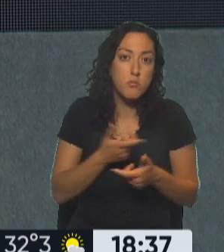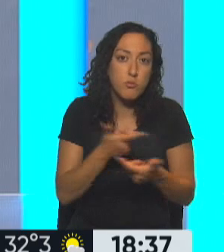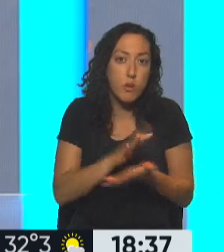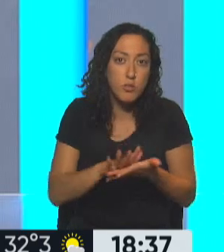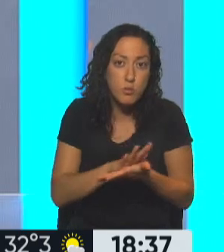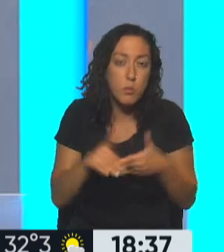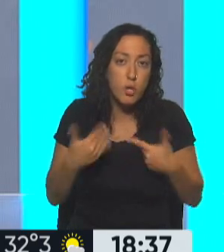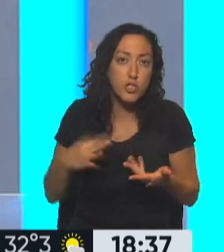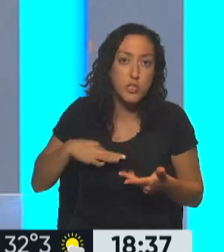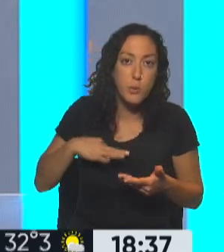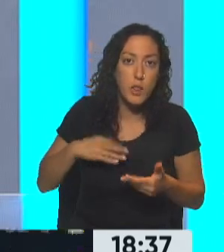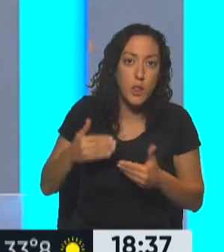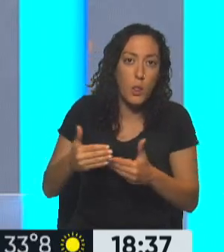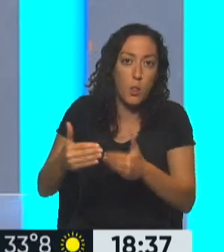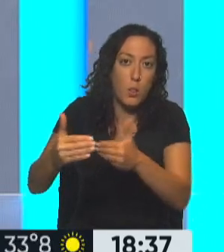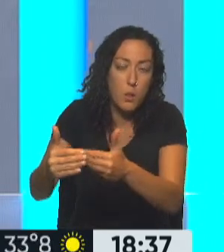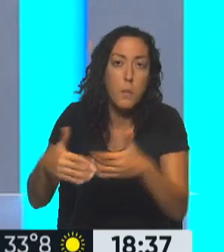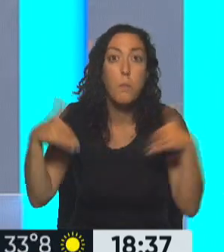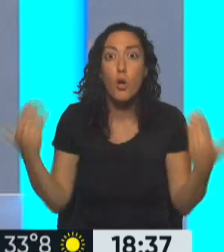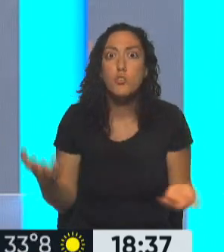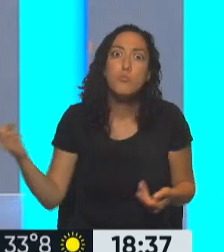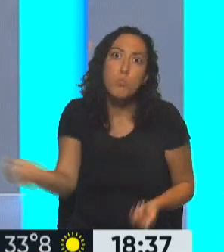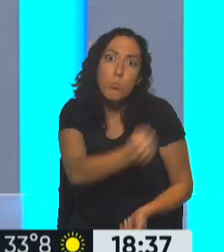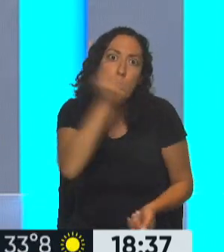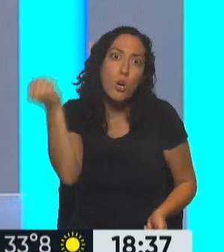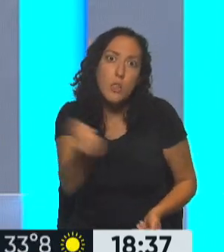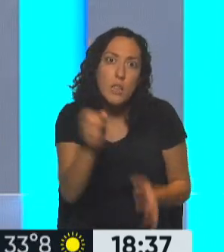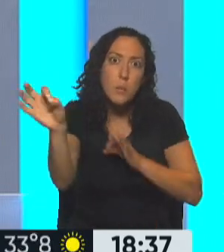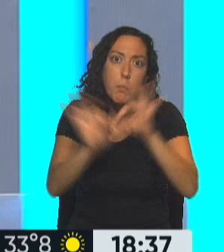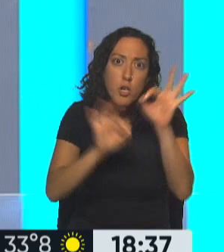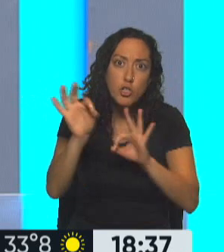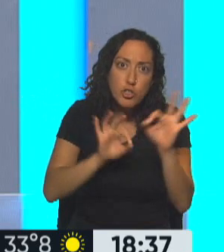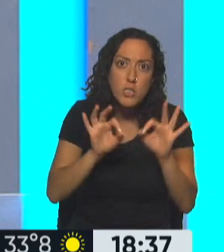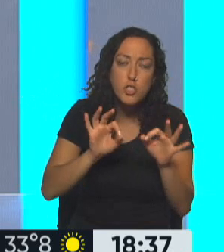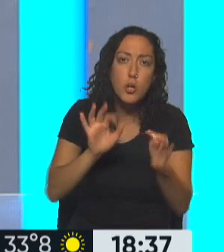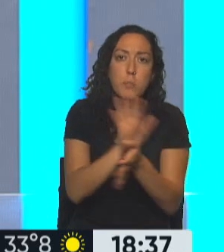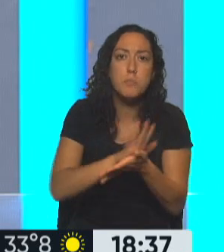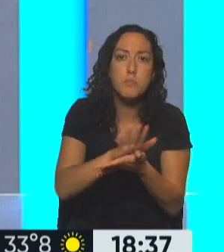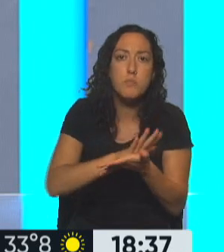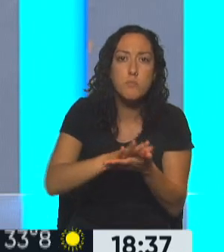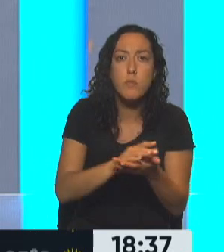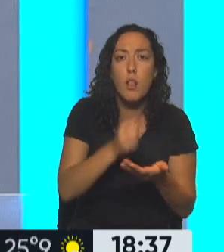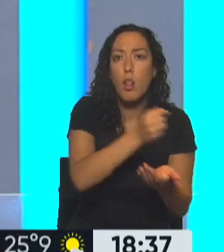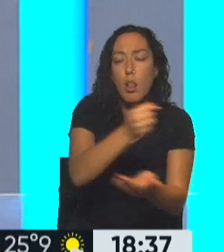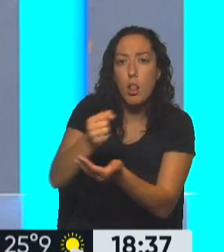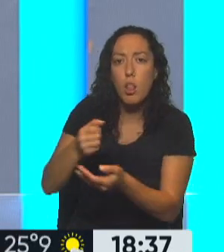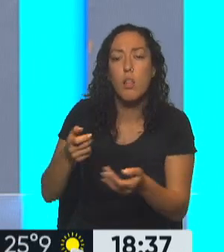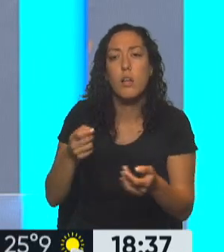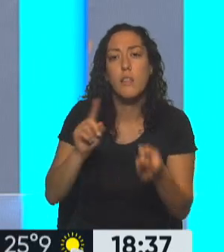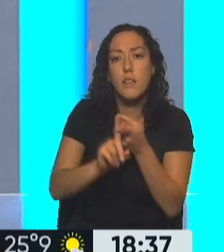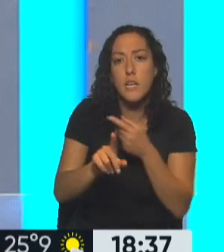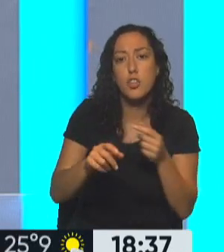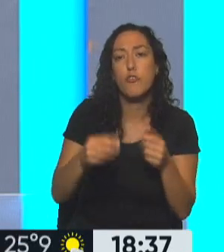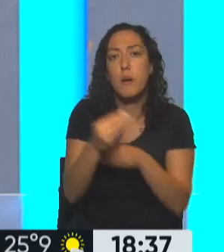eso para nosotros es muy importante que avance en los proyectos de resarcimiento a los familiares directos